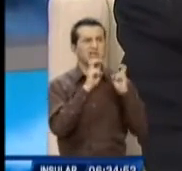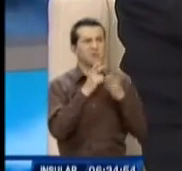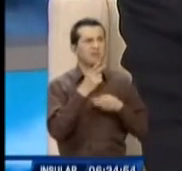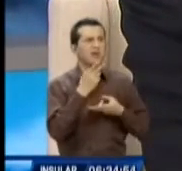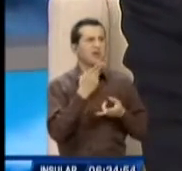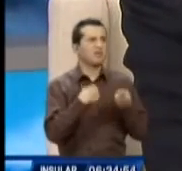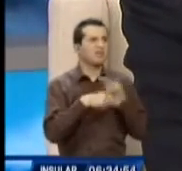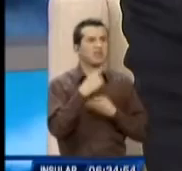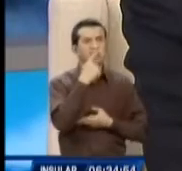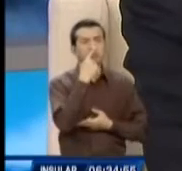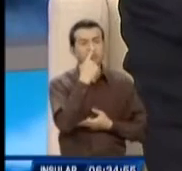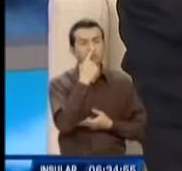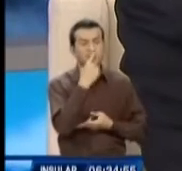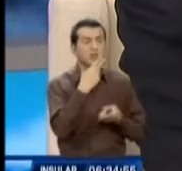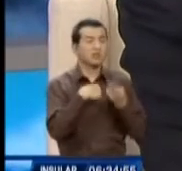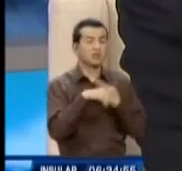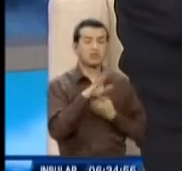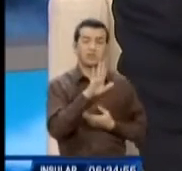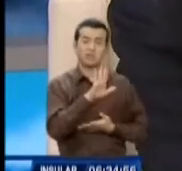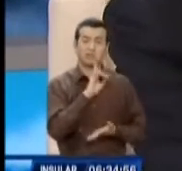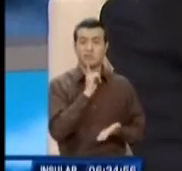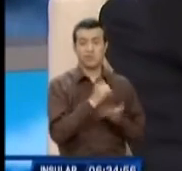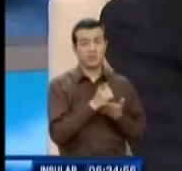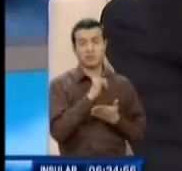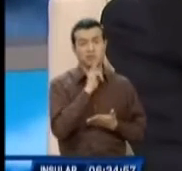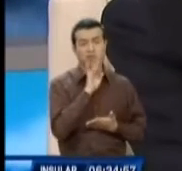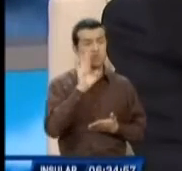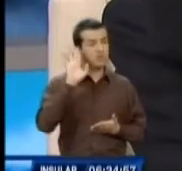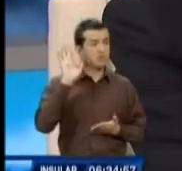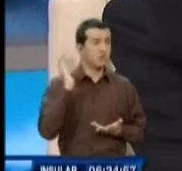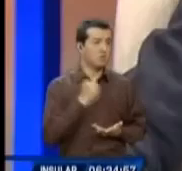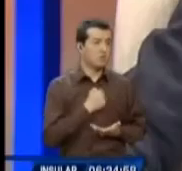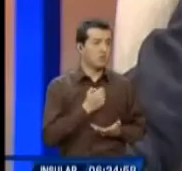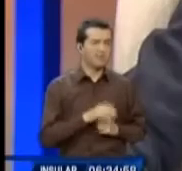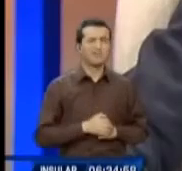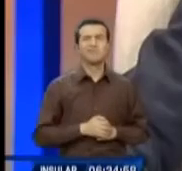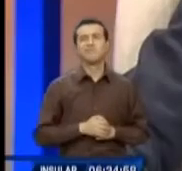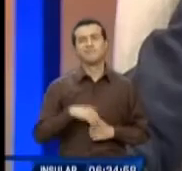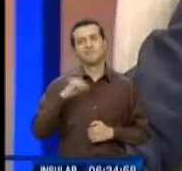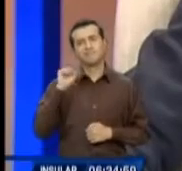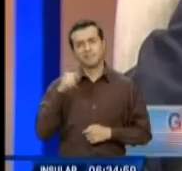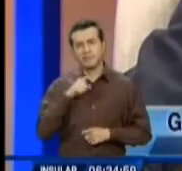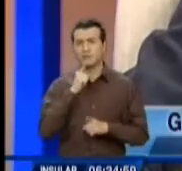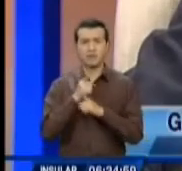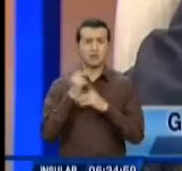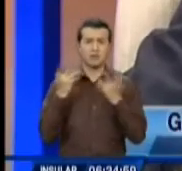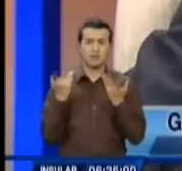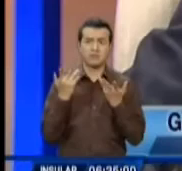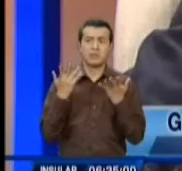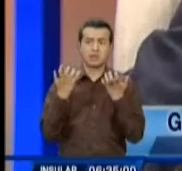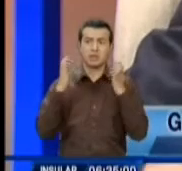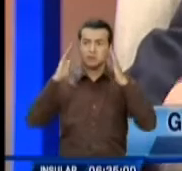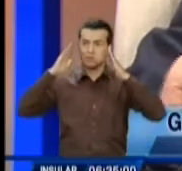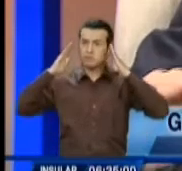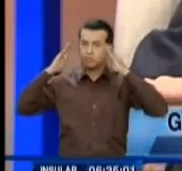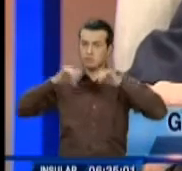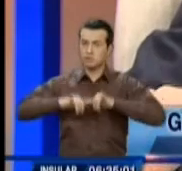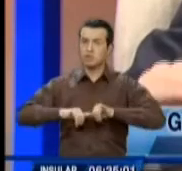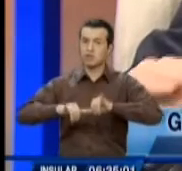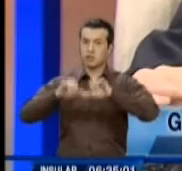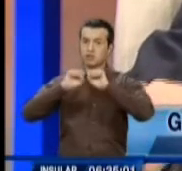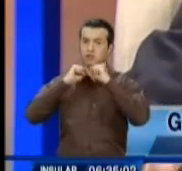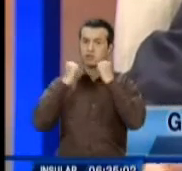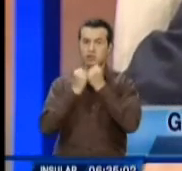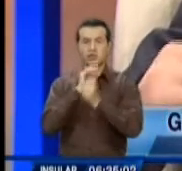carácter de entretenimiento al estilo Hollywood. Sí, nosotros, es lo que te digo, nosotros tratamos de mantener el tema